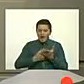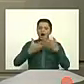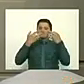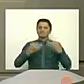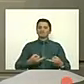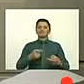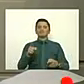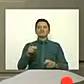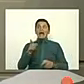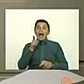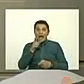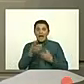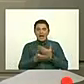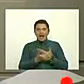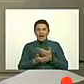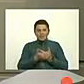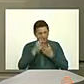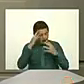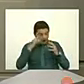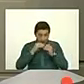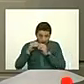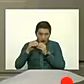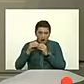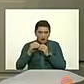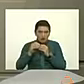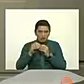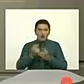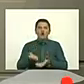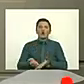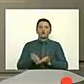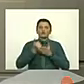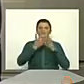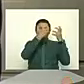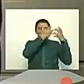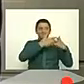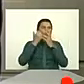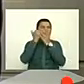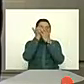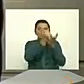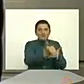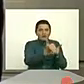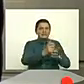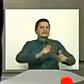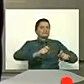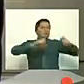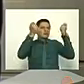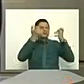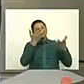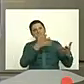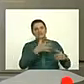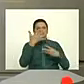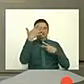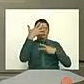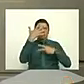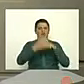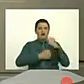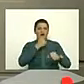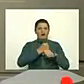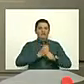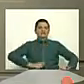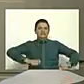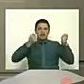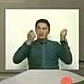y esa es la que los cobija durante años, 7 exactamente, para guarecerse de que